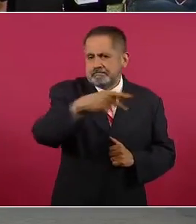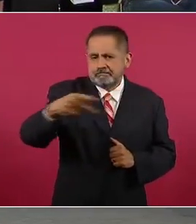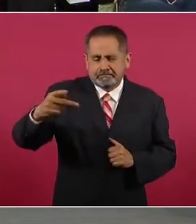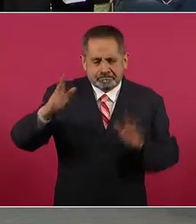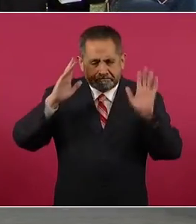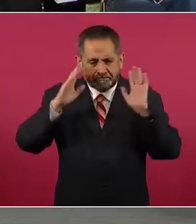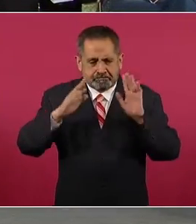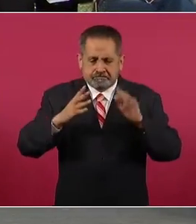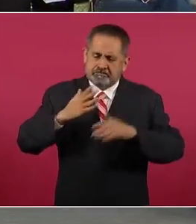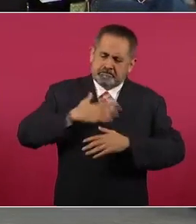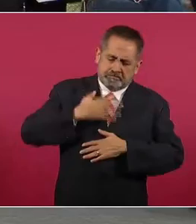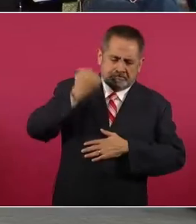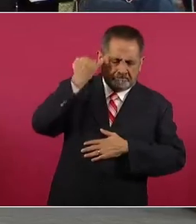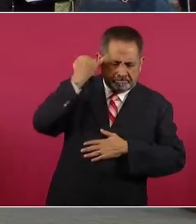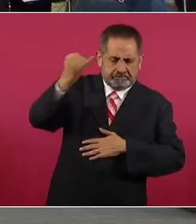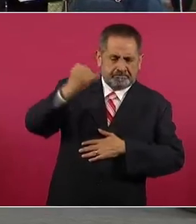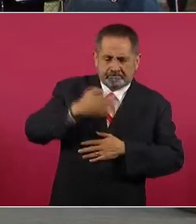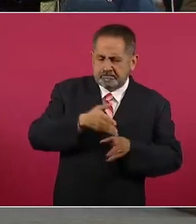puede defender su causa,